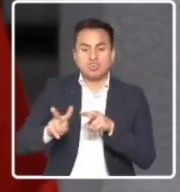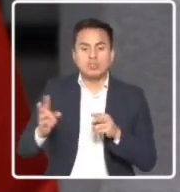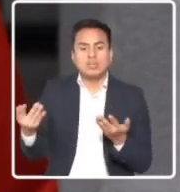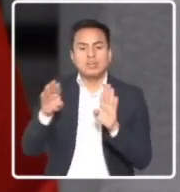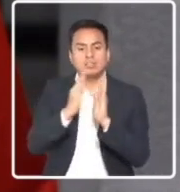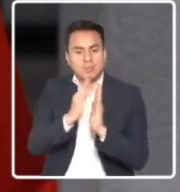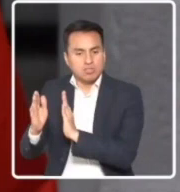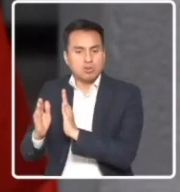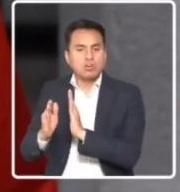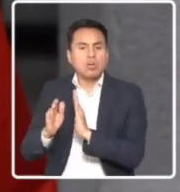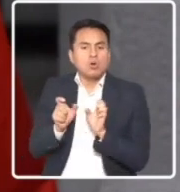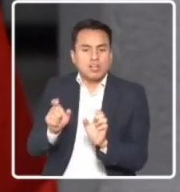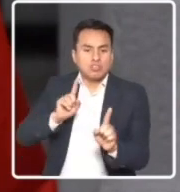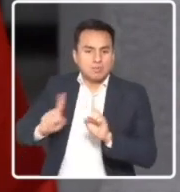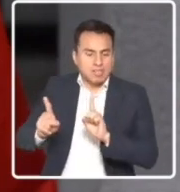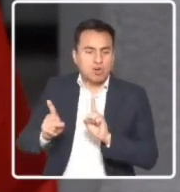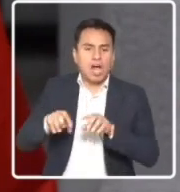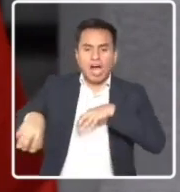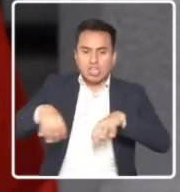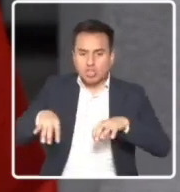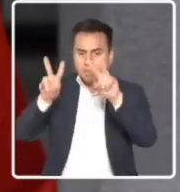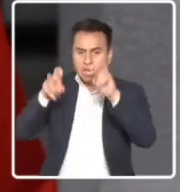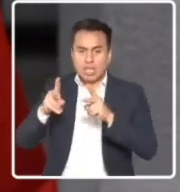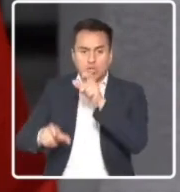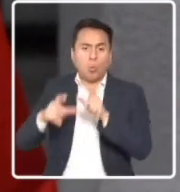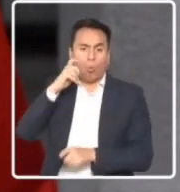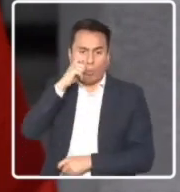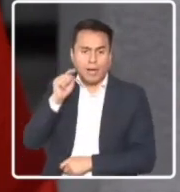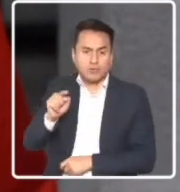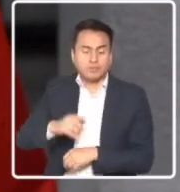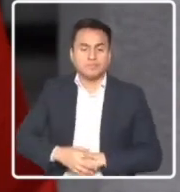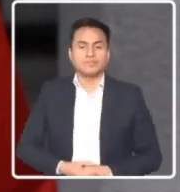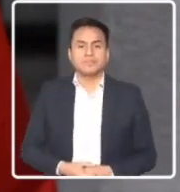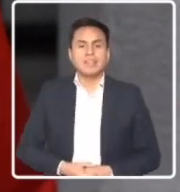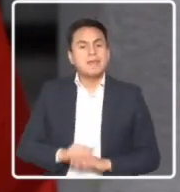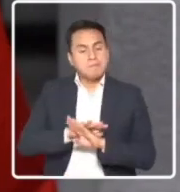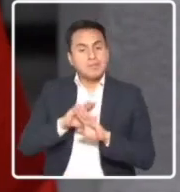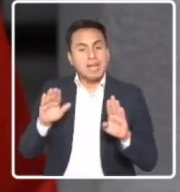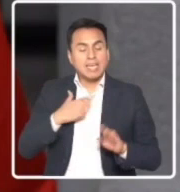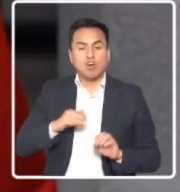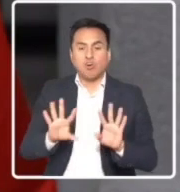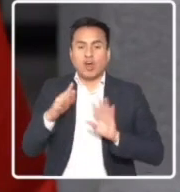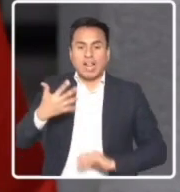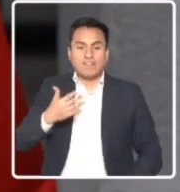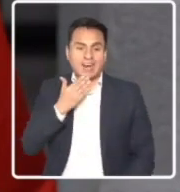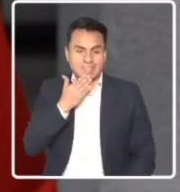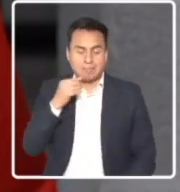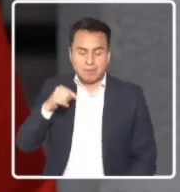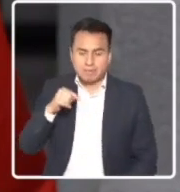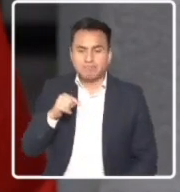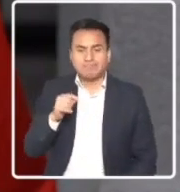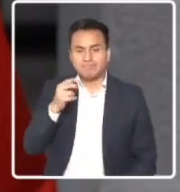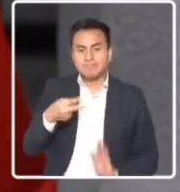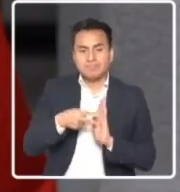sistematización, seguimiento y coordinación de acciones en materia de derechos humanos. Para finalizar, quiero relevar también que